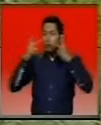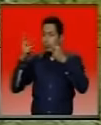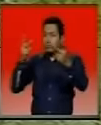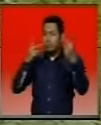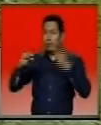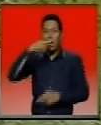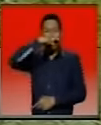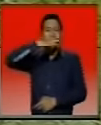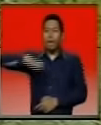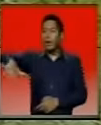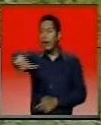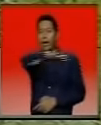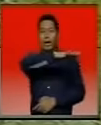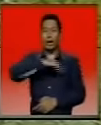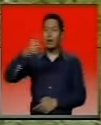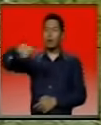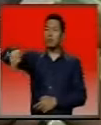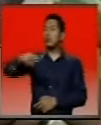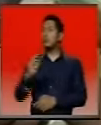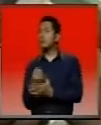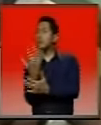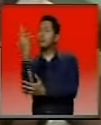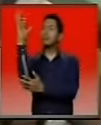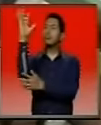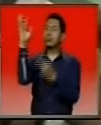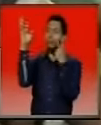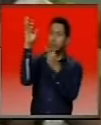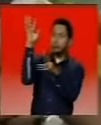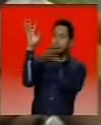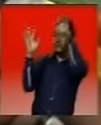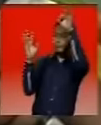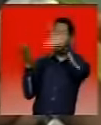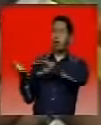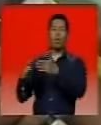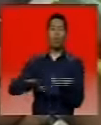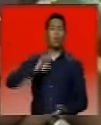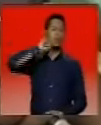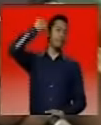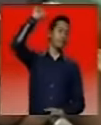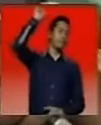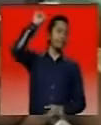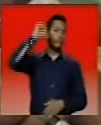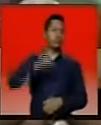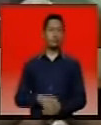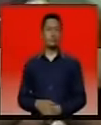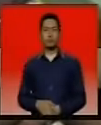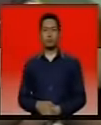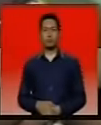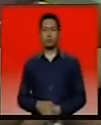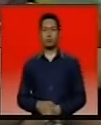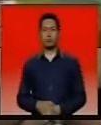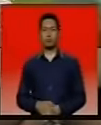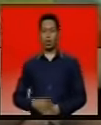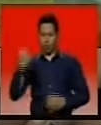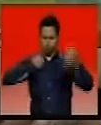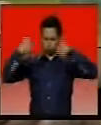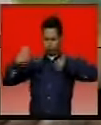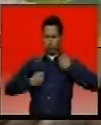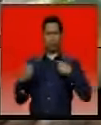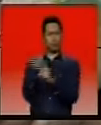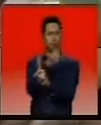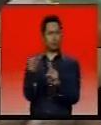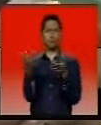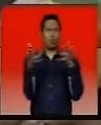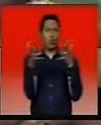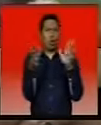cantón Juján, que era propiedad del fallecido. No presenta golpes, pero él está en una posición parada, ni siquiera está